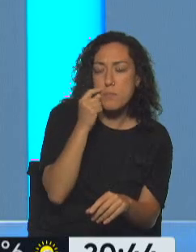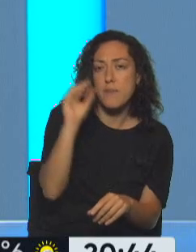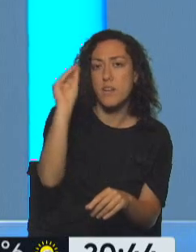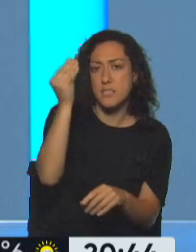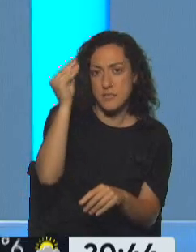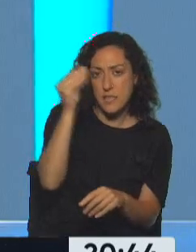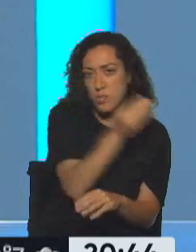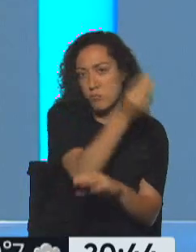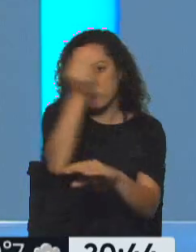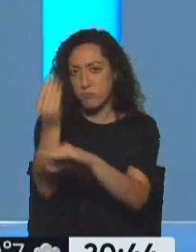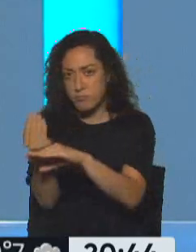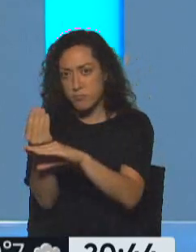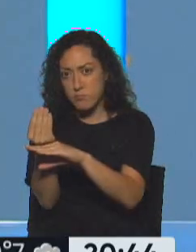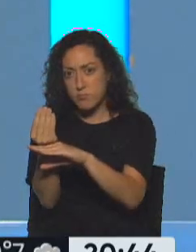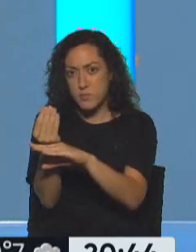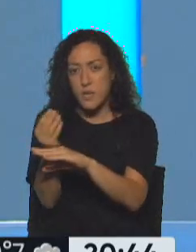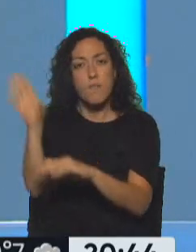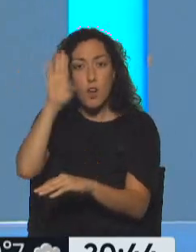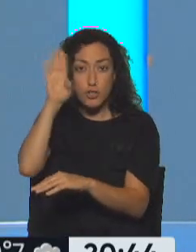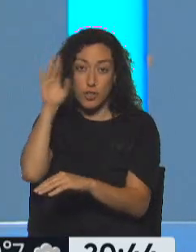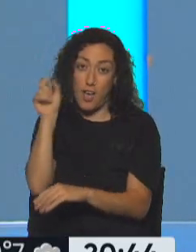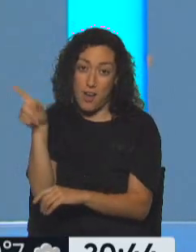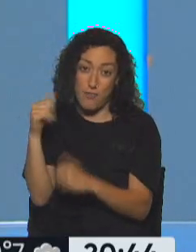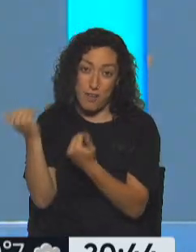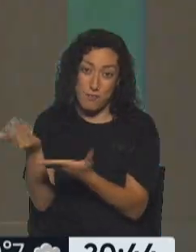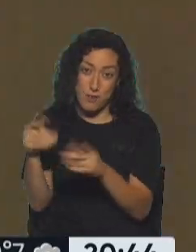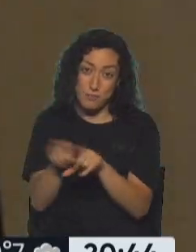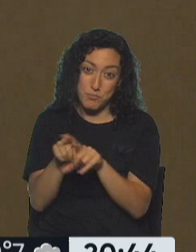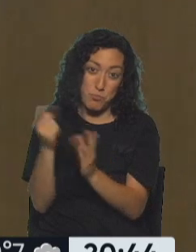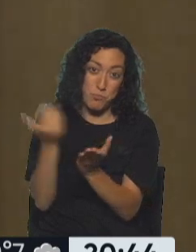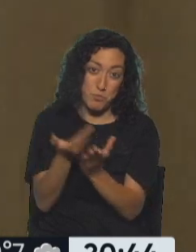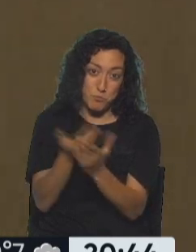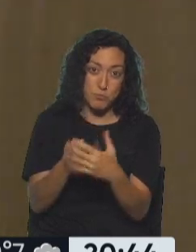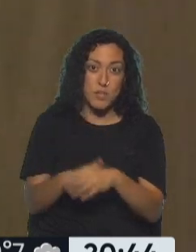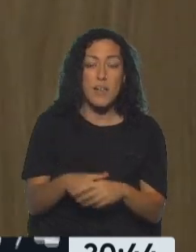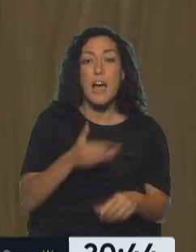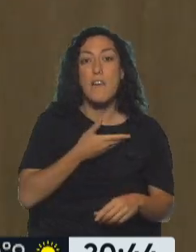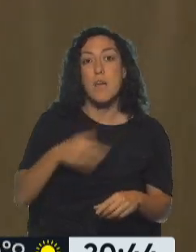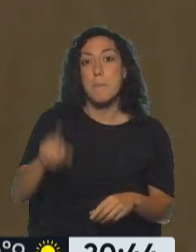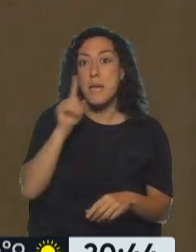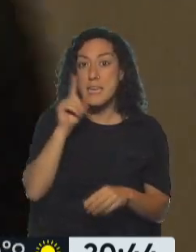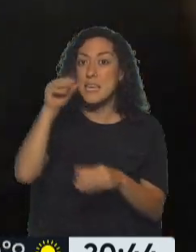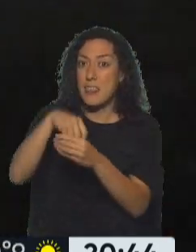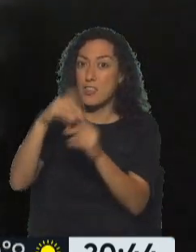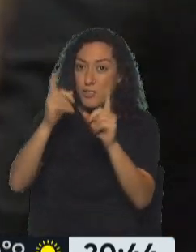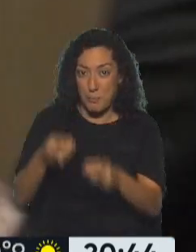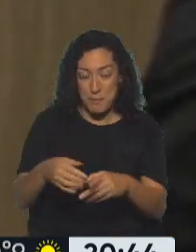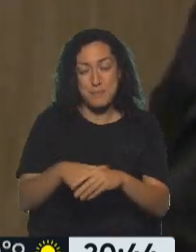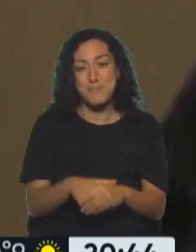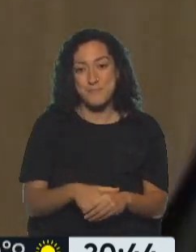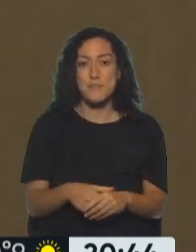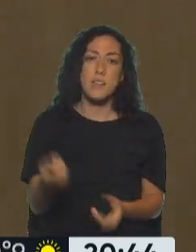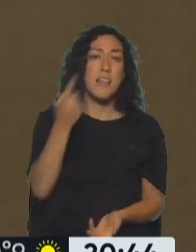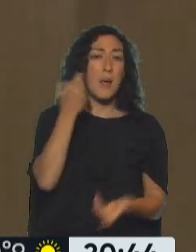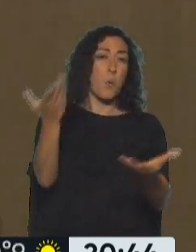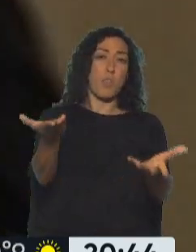brasileño de origen. Hombre de Bolsonaro. Hombre propuesto por Bolsonaro y hombre del Fondo Monetario Internacional. Es el